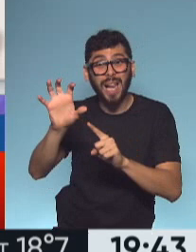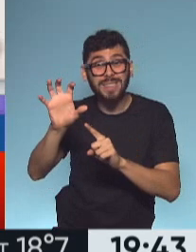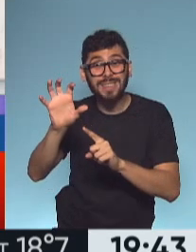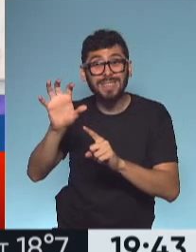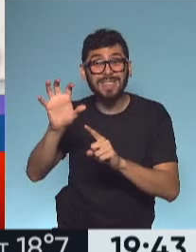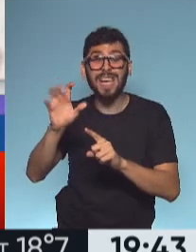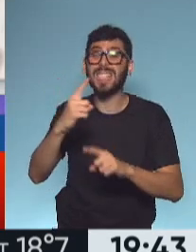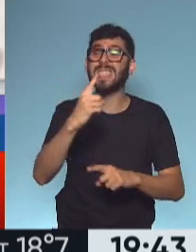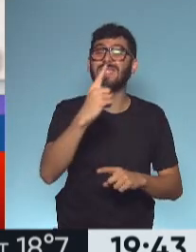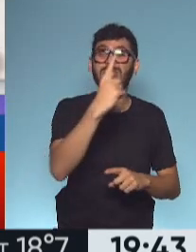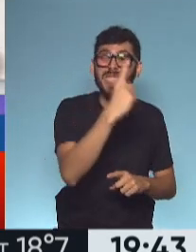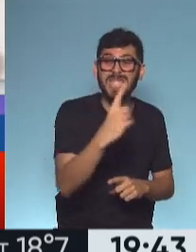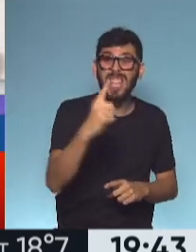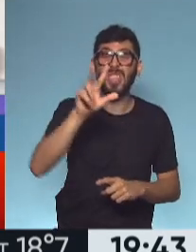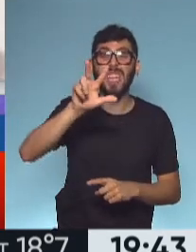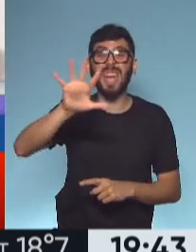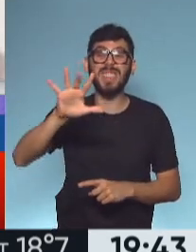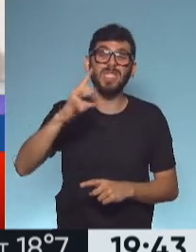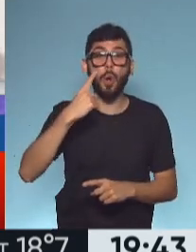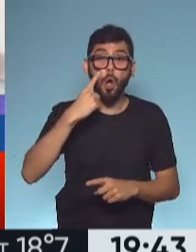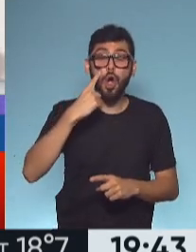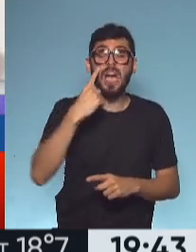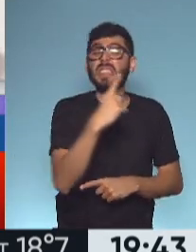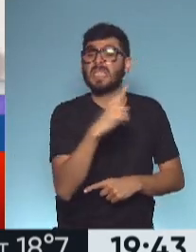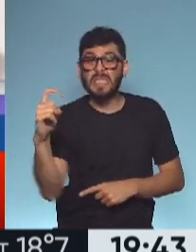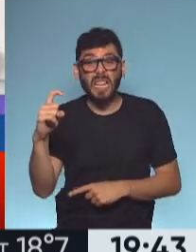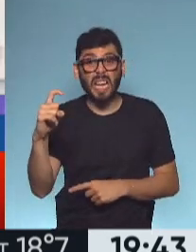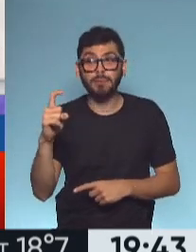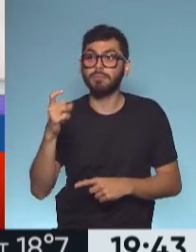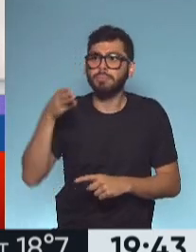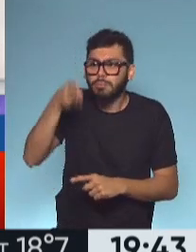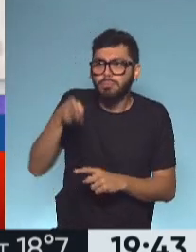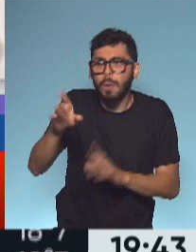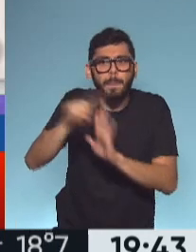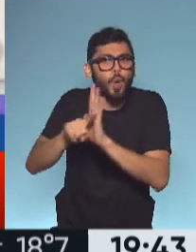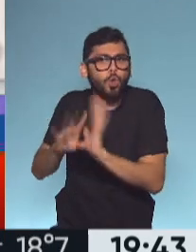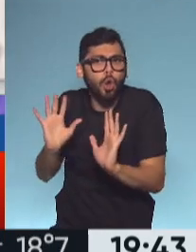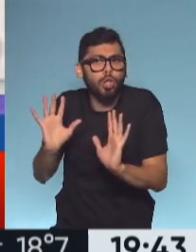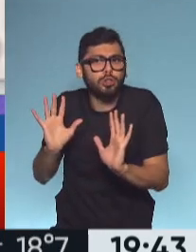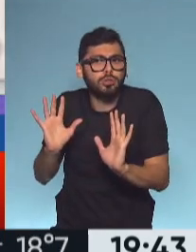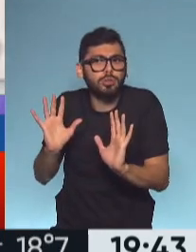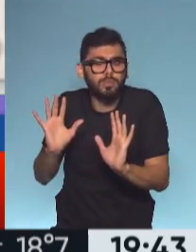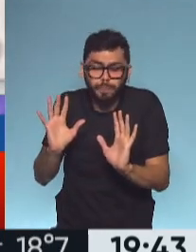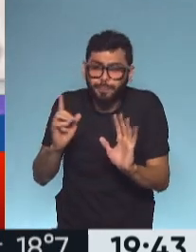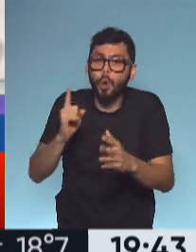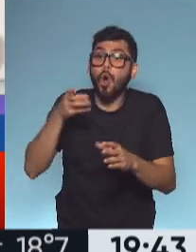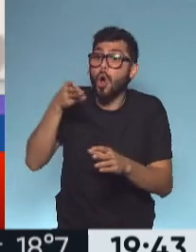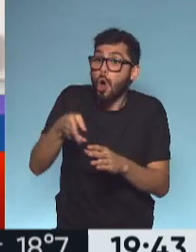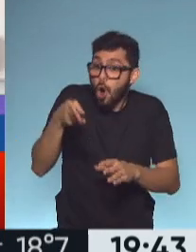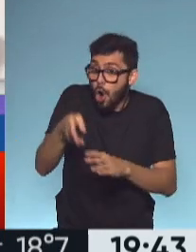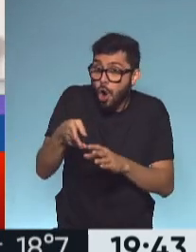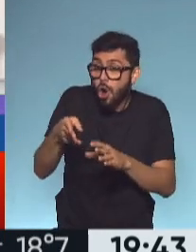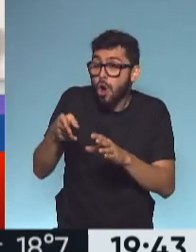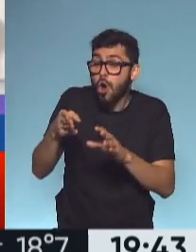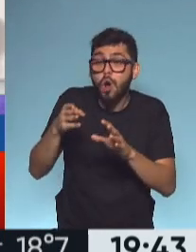de sus 135 distritos, tiene presencialidad con protocolos. Se ha suspendido la presencialidad momentáneamente en